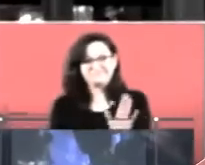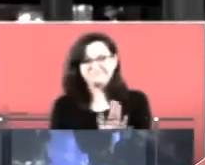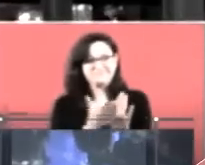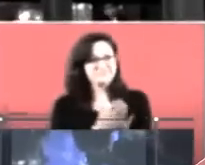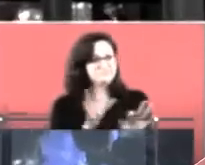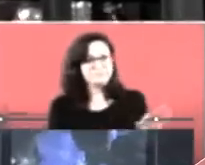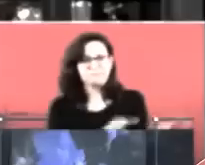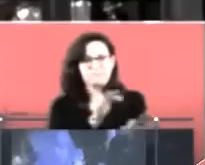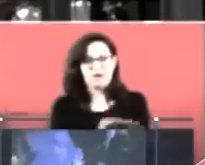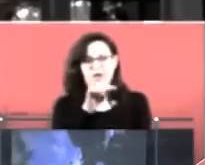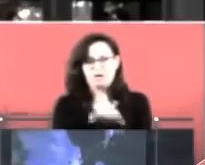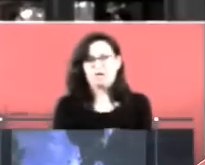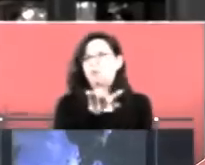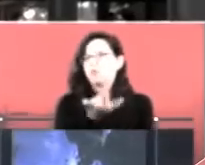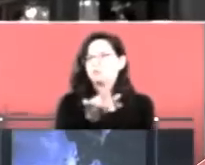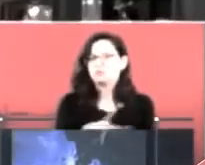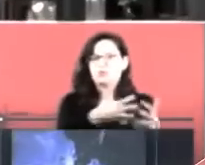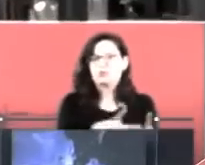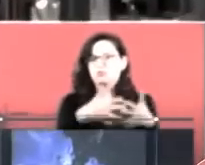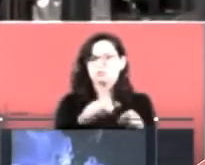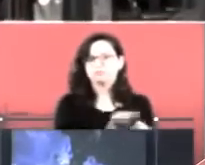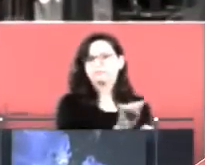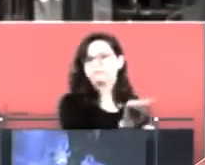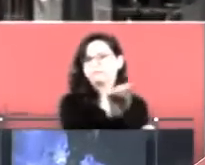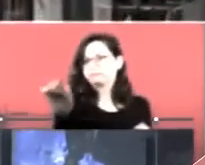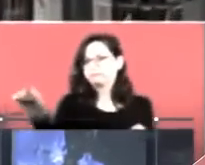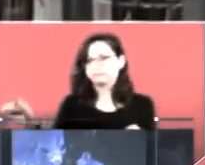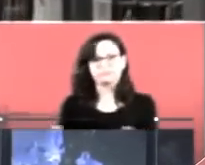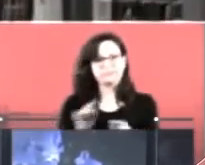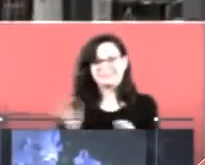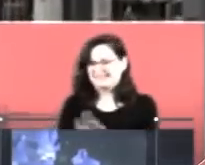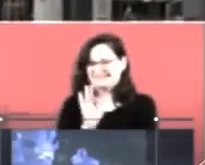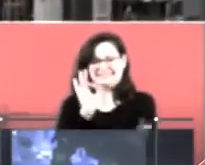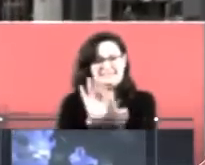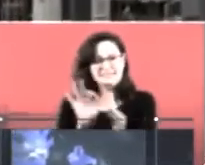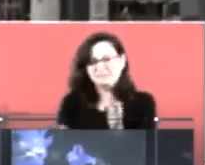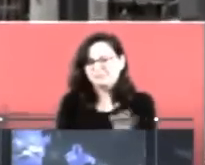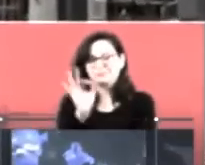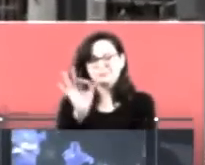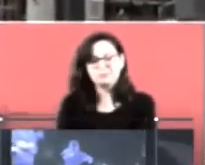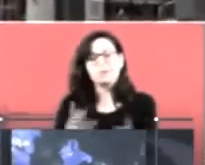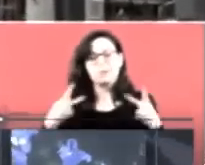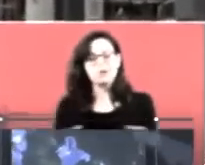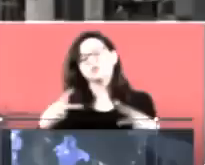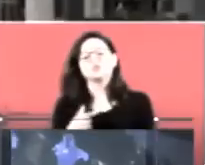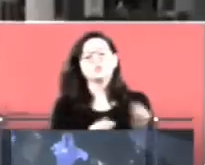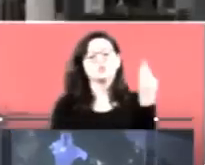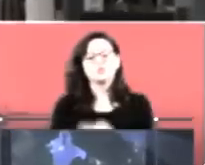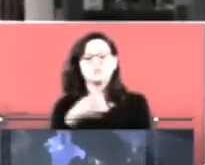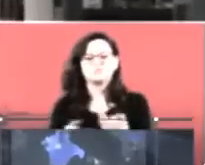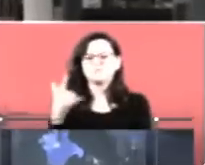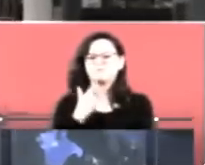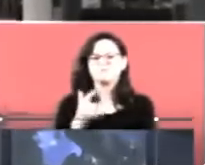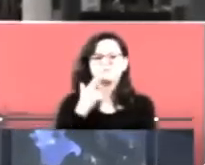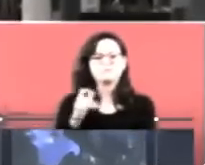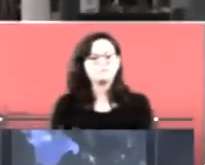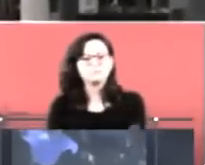qué tanto es esta obra, qué tanto ha sido la derrama. Hoy hay una crisis energética mundial, Joaquín.